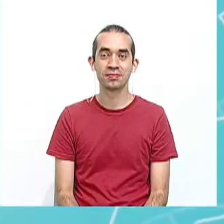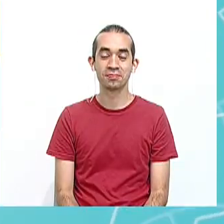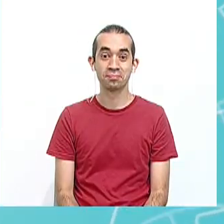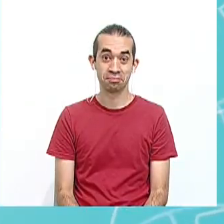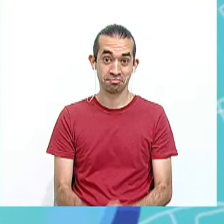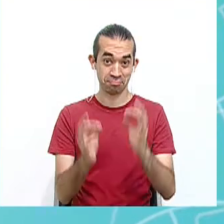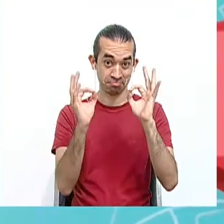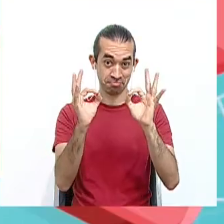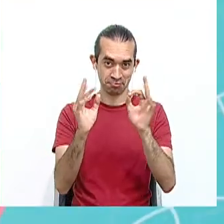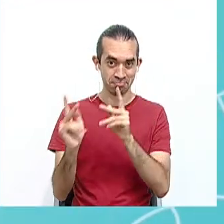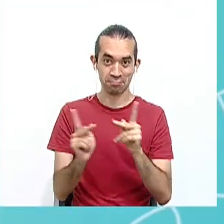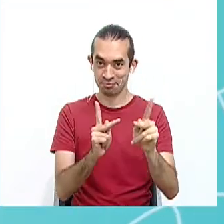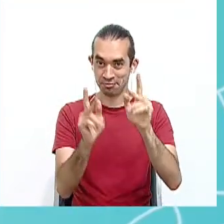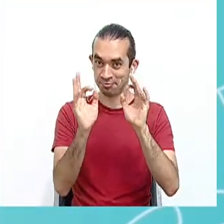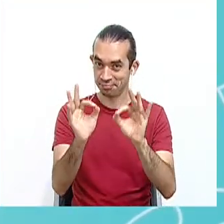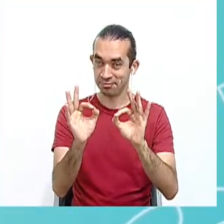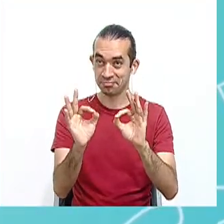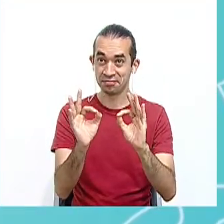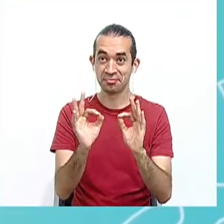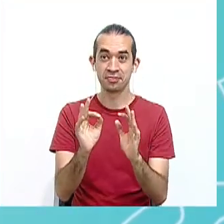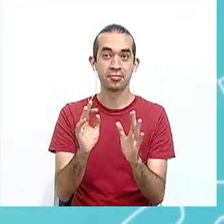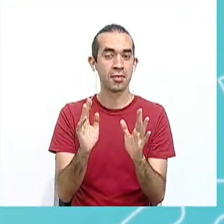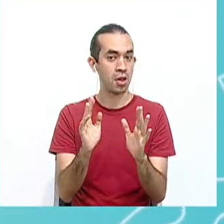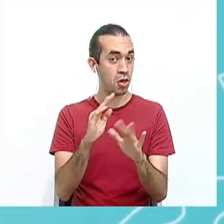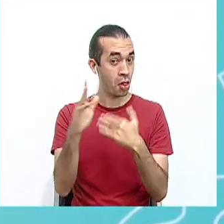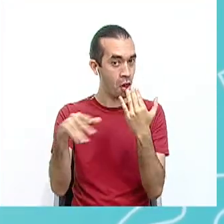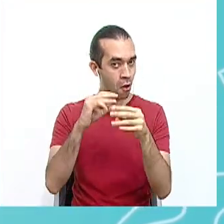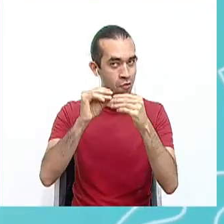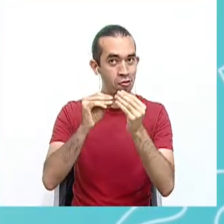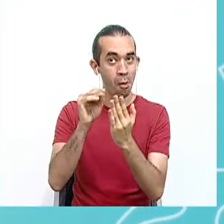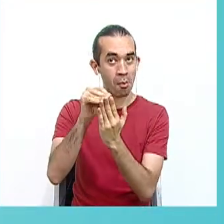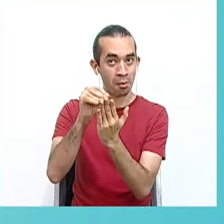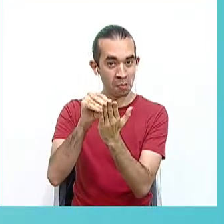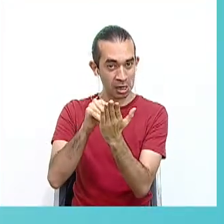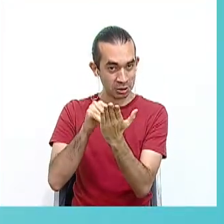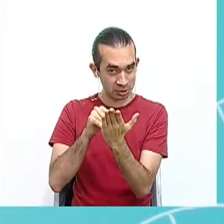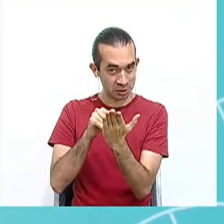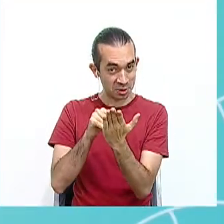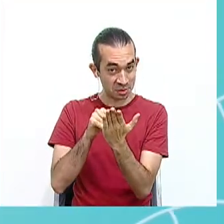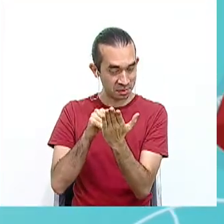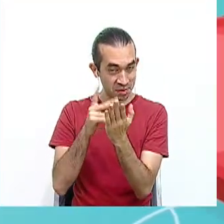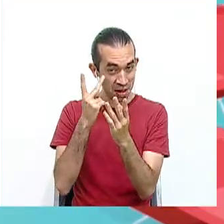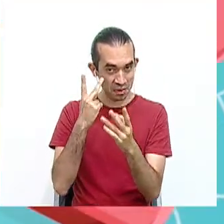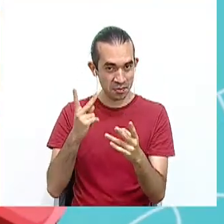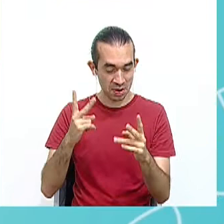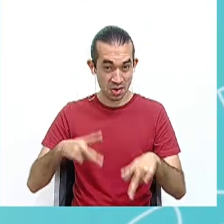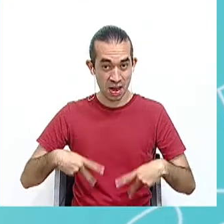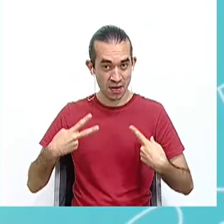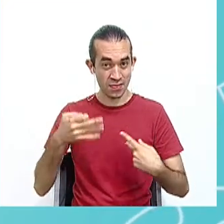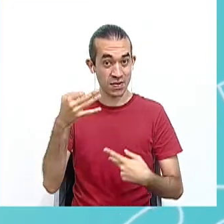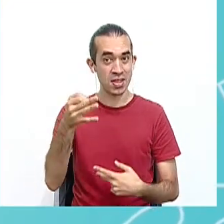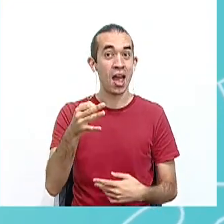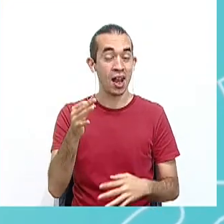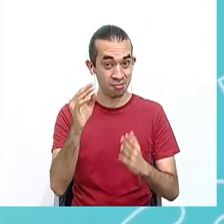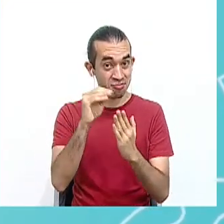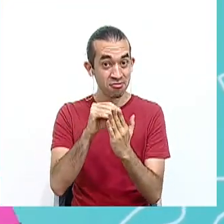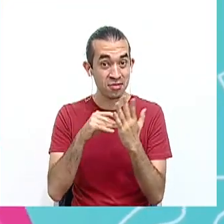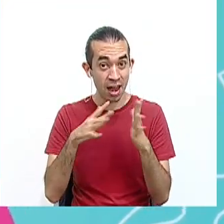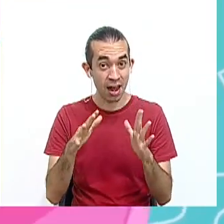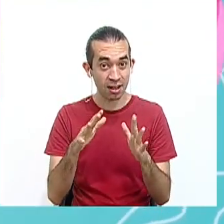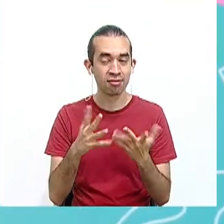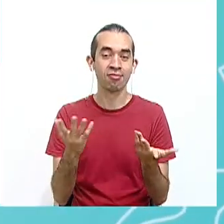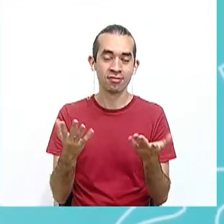¿Cómo nos fue en ese paseo? ¿Tomaron nota de todas las expresiones que tenemos de números en la vida cotidiana? Sí. Bueno, eso es simplemente